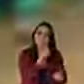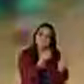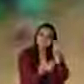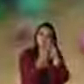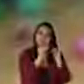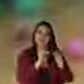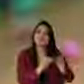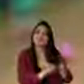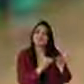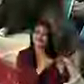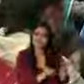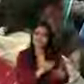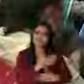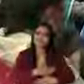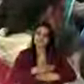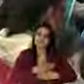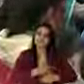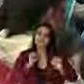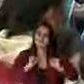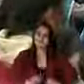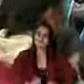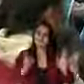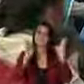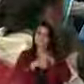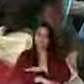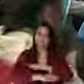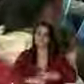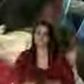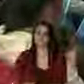alimentación y educación gratuita. En Quito informó Andrea Valencia.